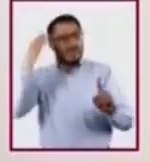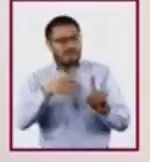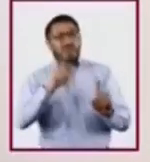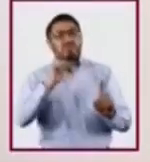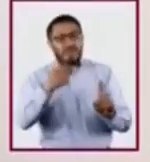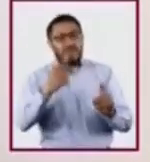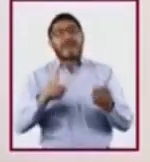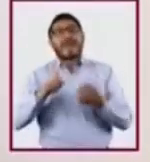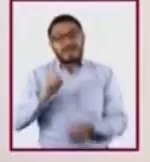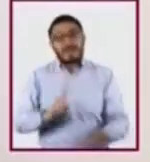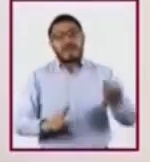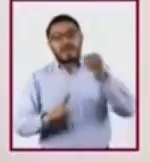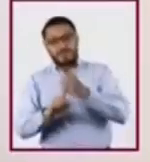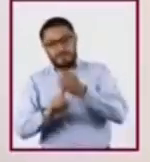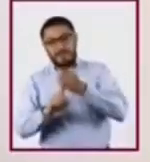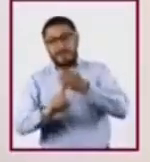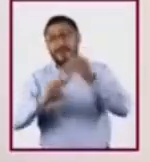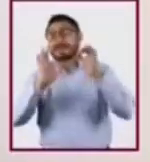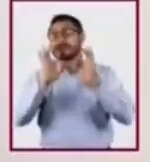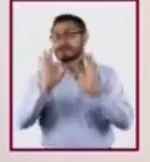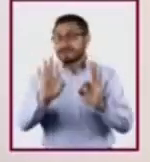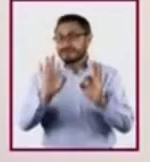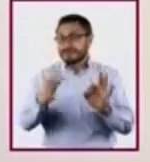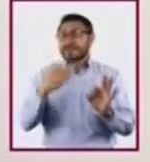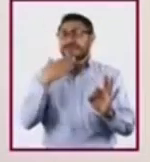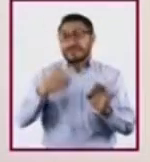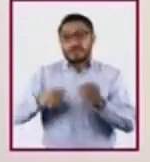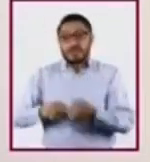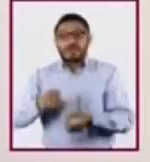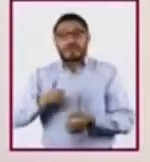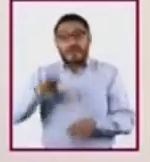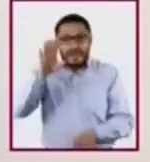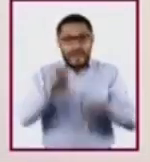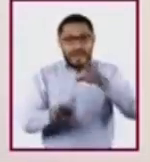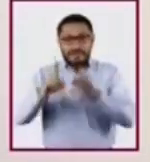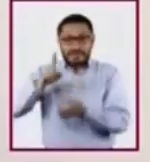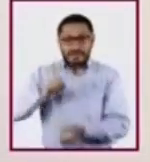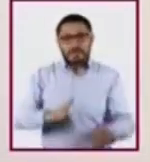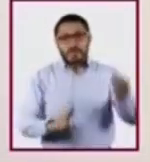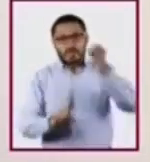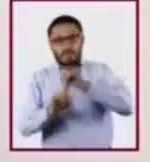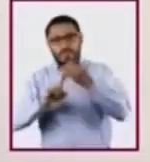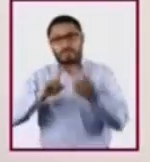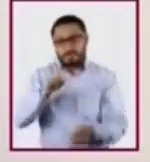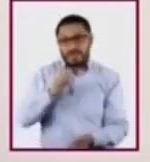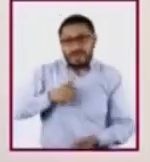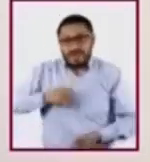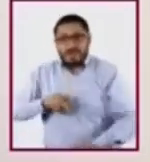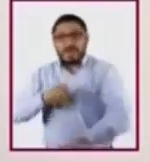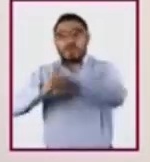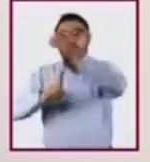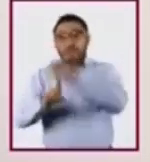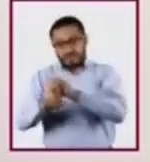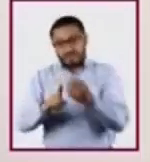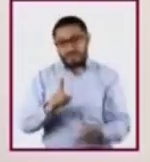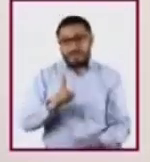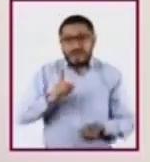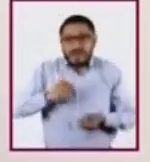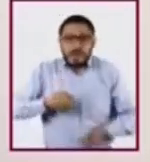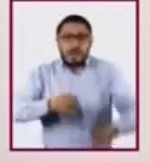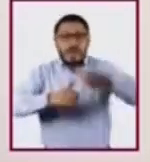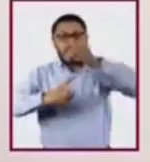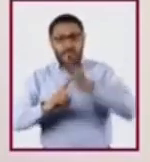es encestar la vara del impulsor en el hueco del mazo, pudiendo hacer luego de ello